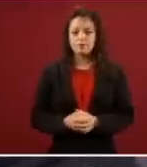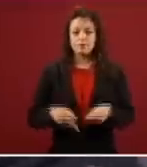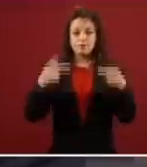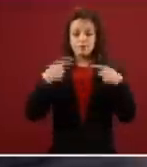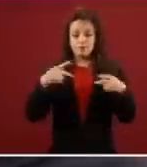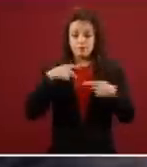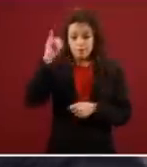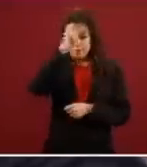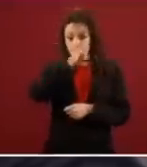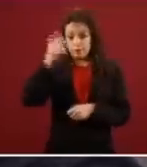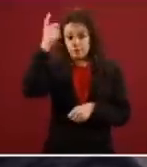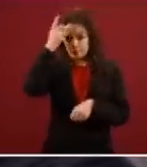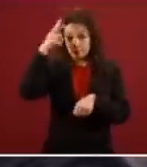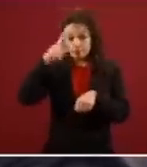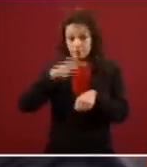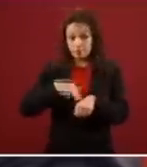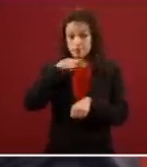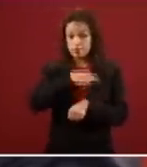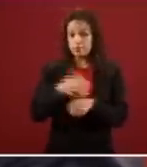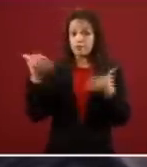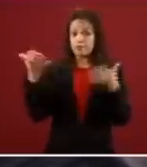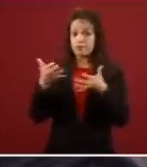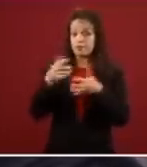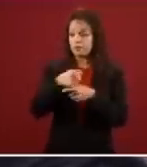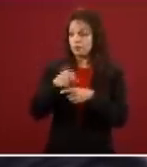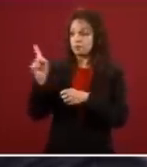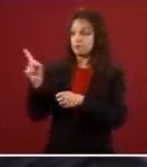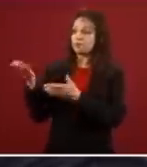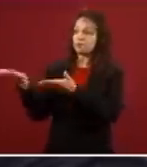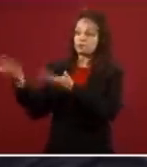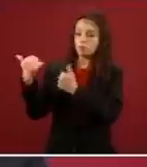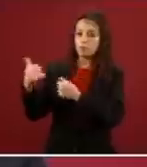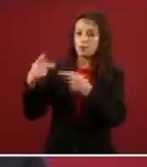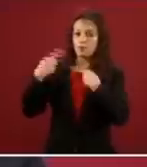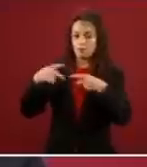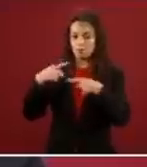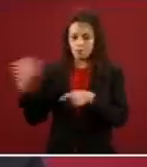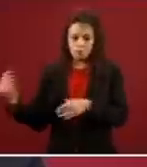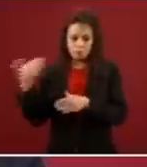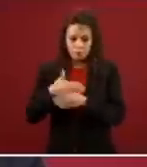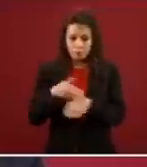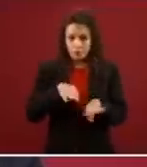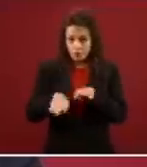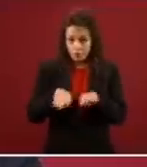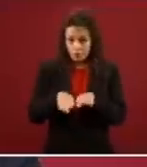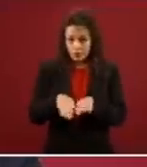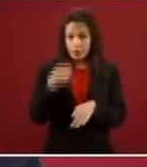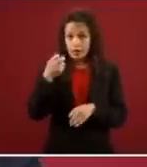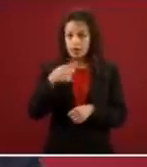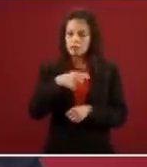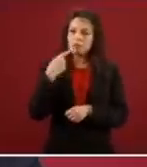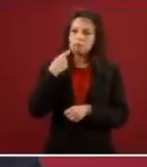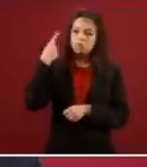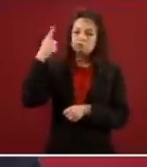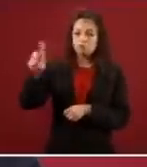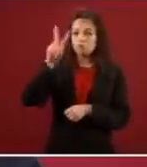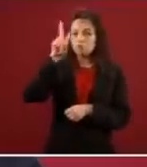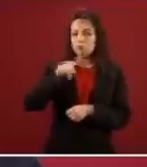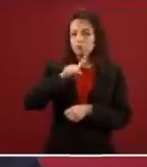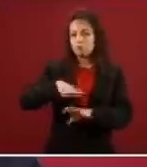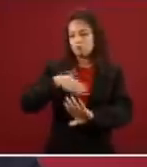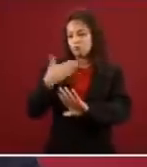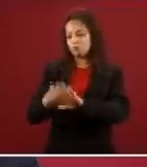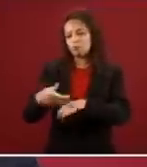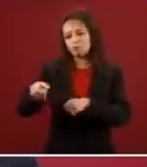son los que contratan el servicio de tercerización o de outsourcing, este delito es contra la seguridad